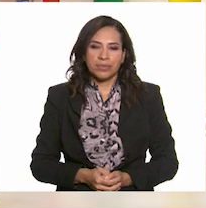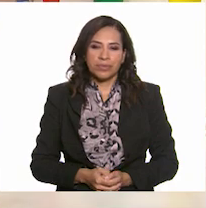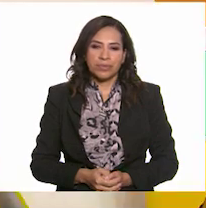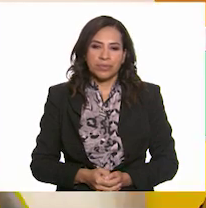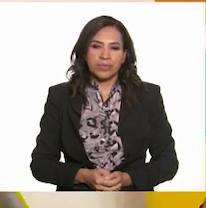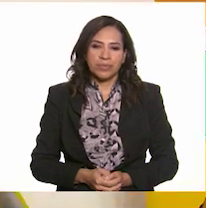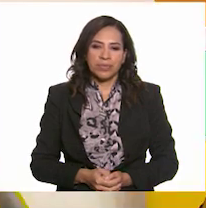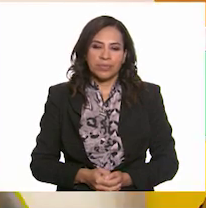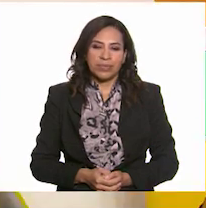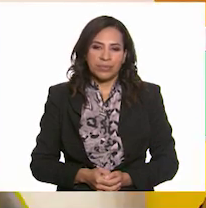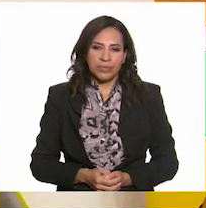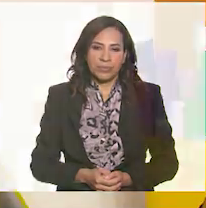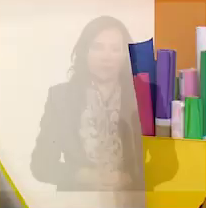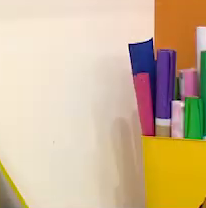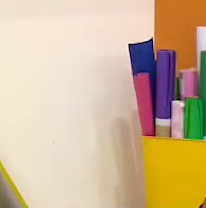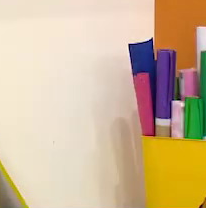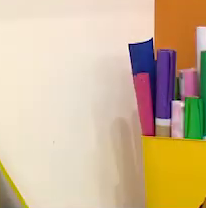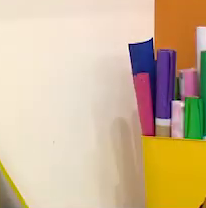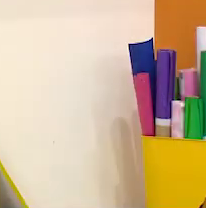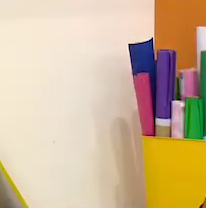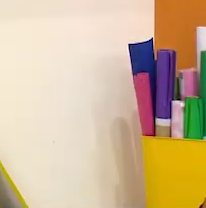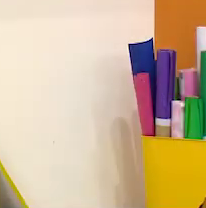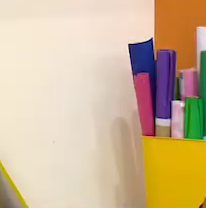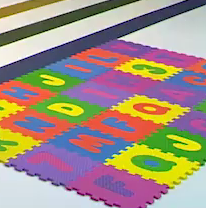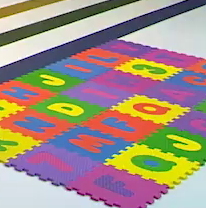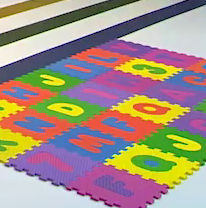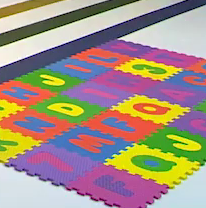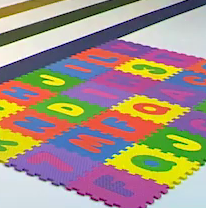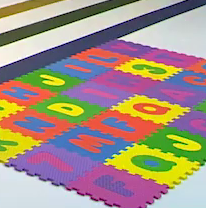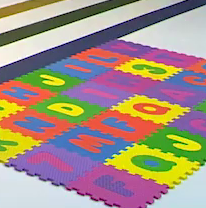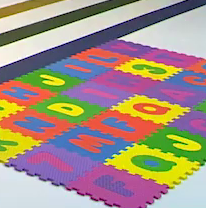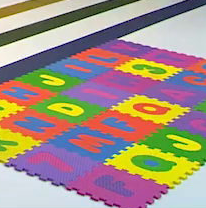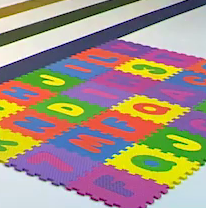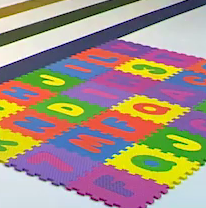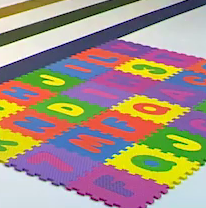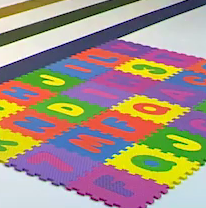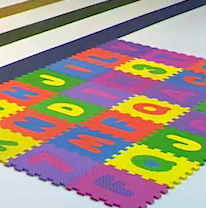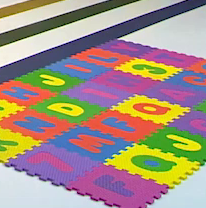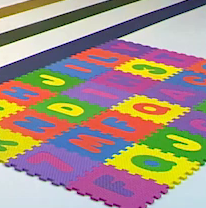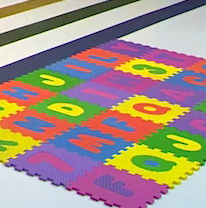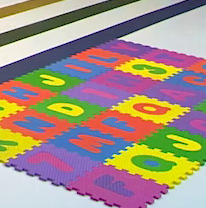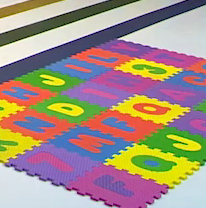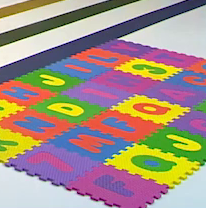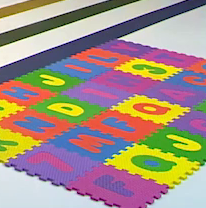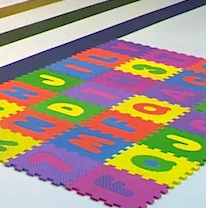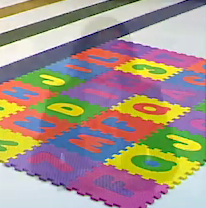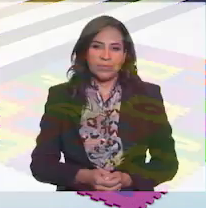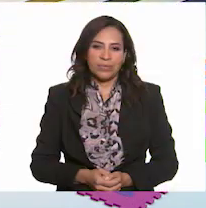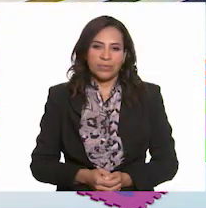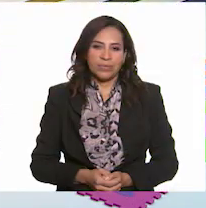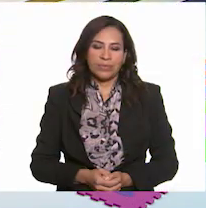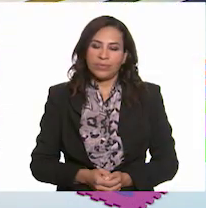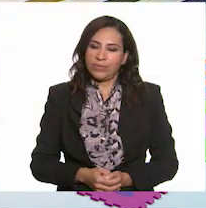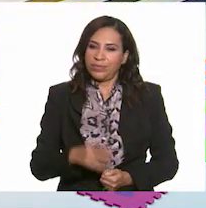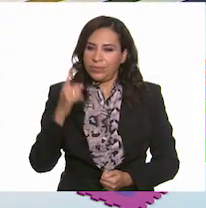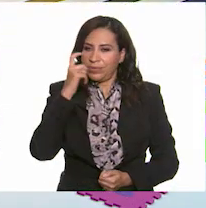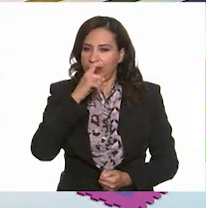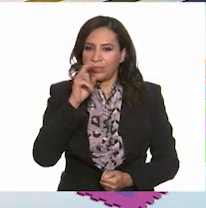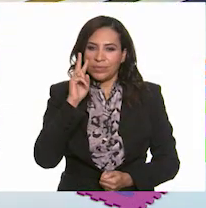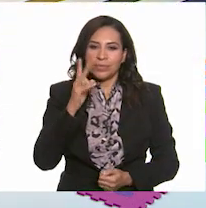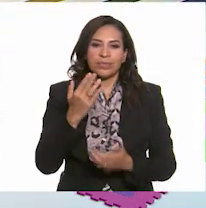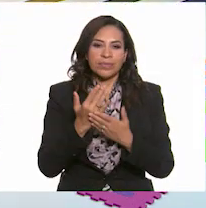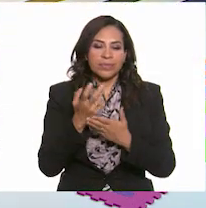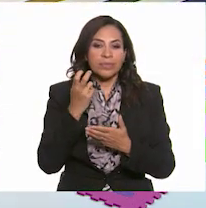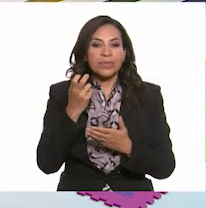va cantando con su triqui, triqui, tran. Acitrón. ¡Ay, sí está difícil! Oh, esperen,